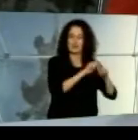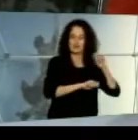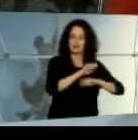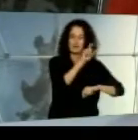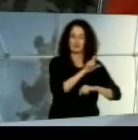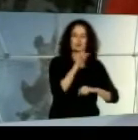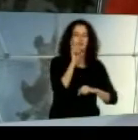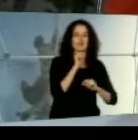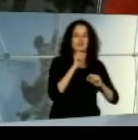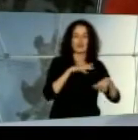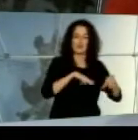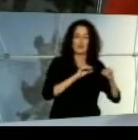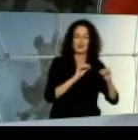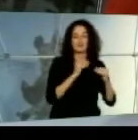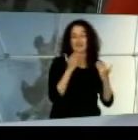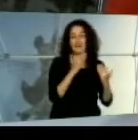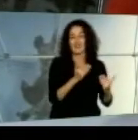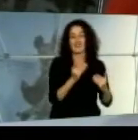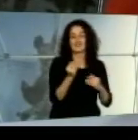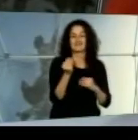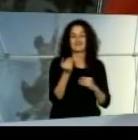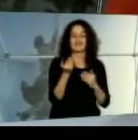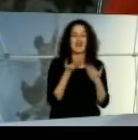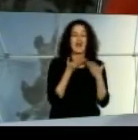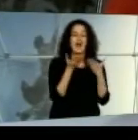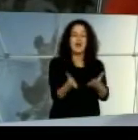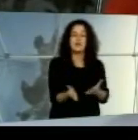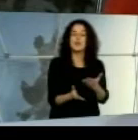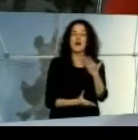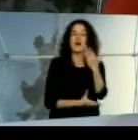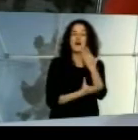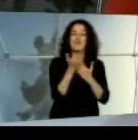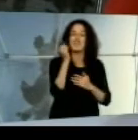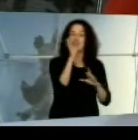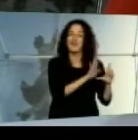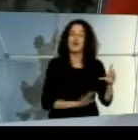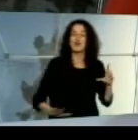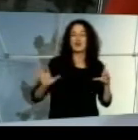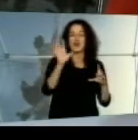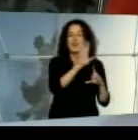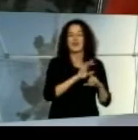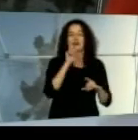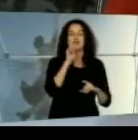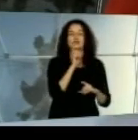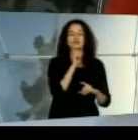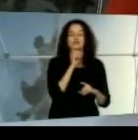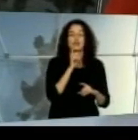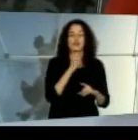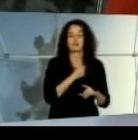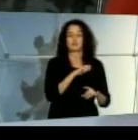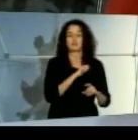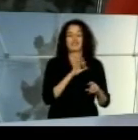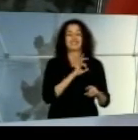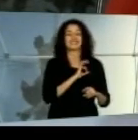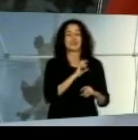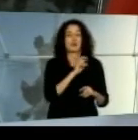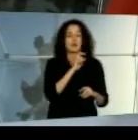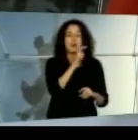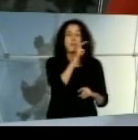también con ayuda de la Asociación de la Federación Nacional de Sordos de España, el señor Marroquí, que llega a